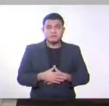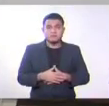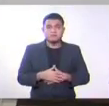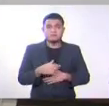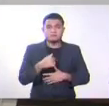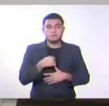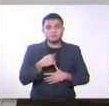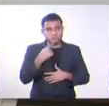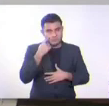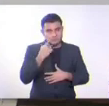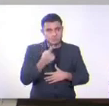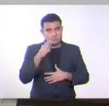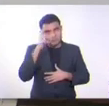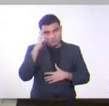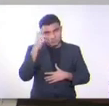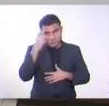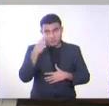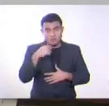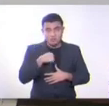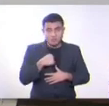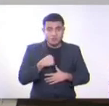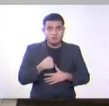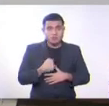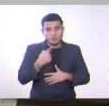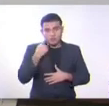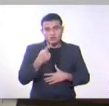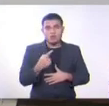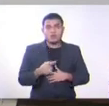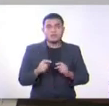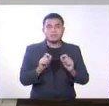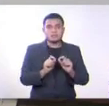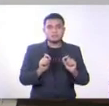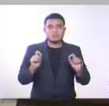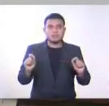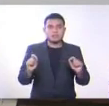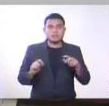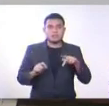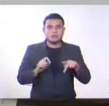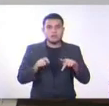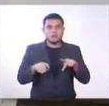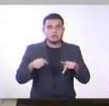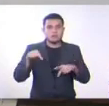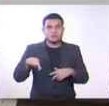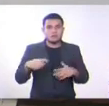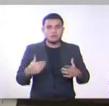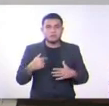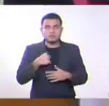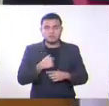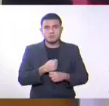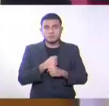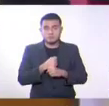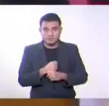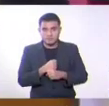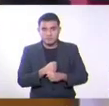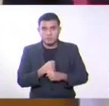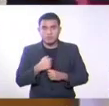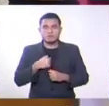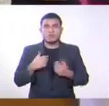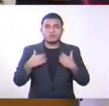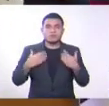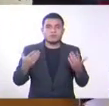esto, significa que tengo que calcular la distancia entre P y Q. Estoy más segura de lo que tengo que realizar, Sí.